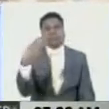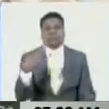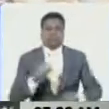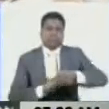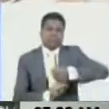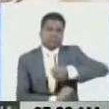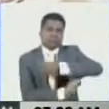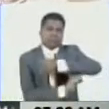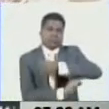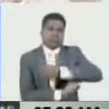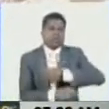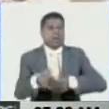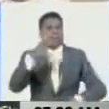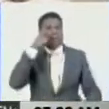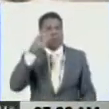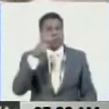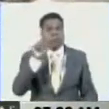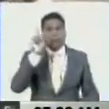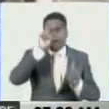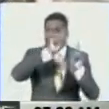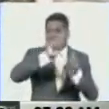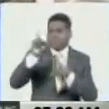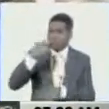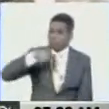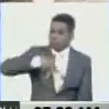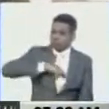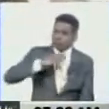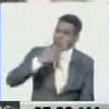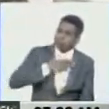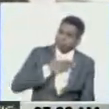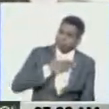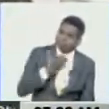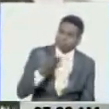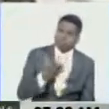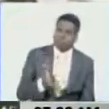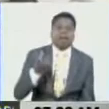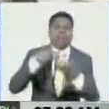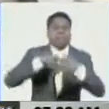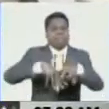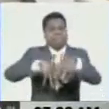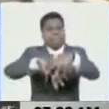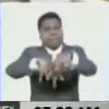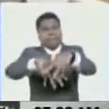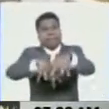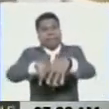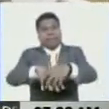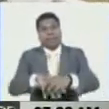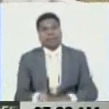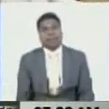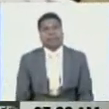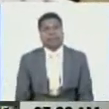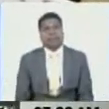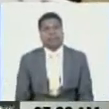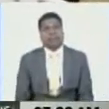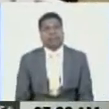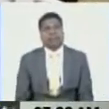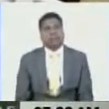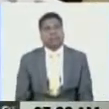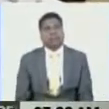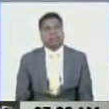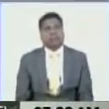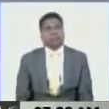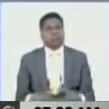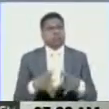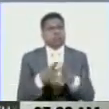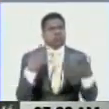nos ha dado una lección. El pueblo se ha movilizado en escalas que superaron en